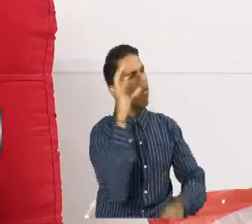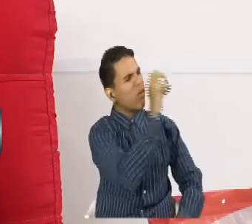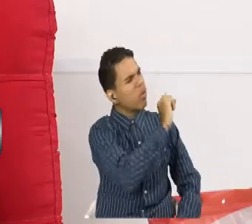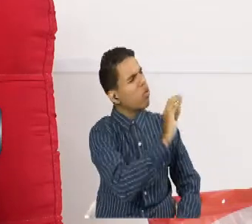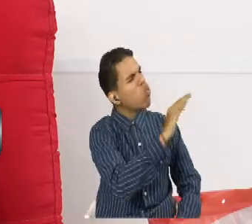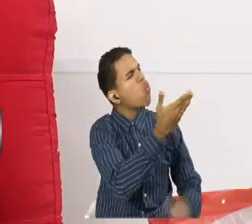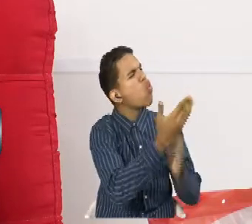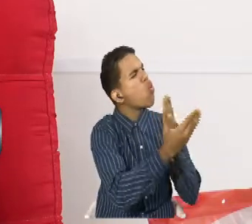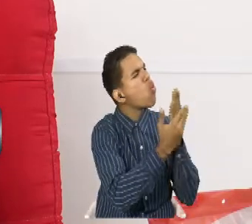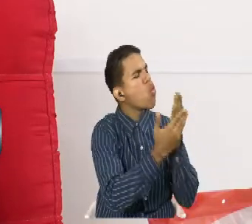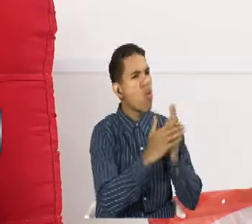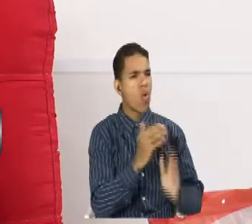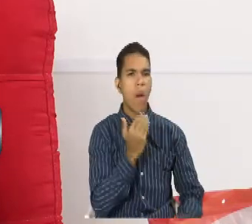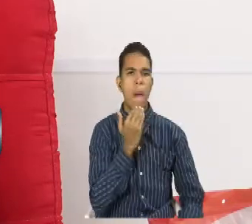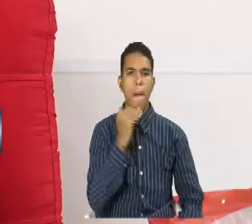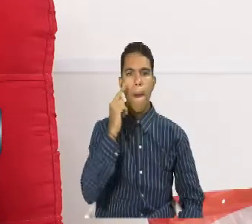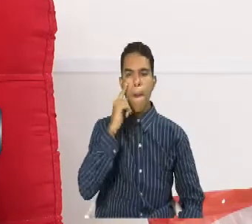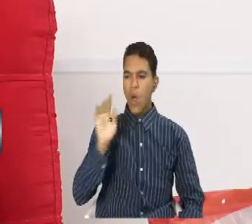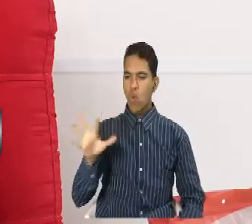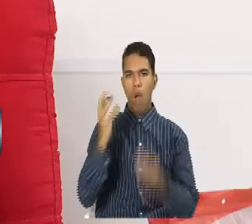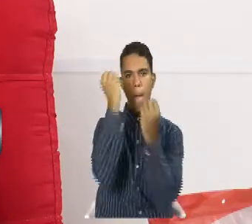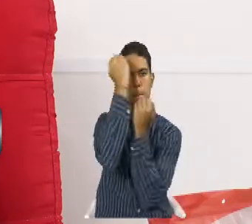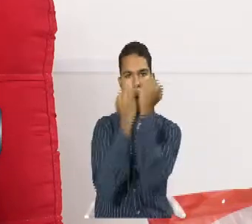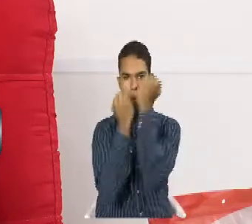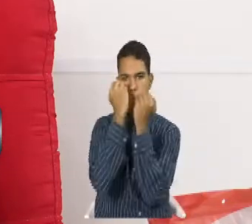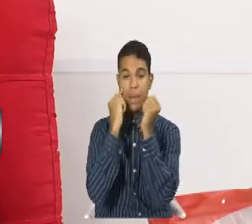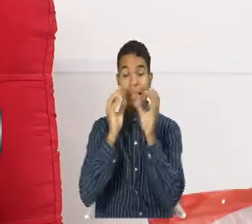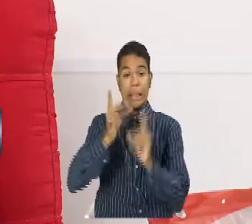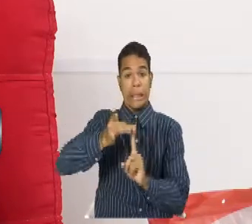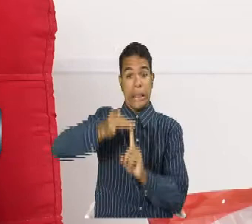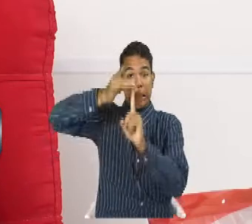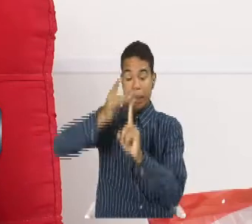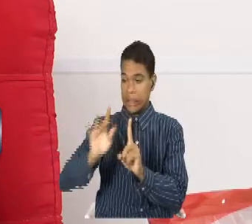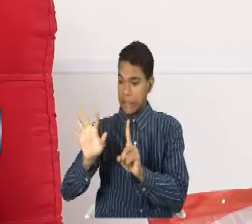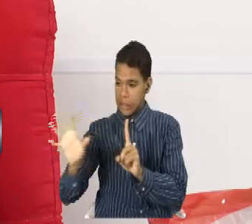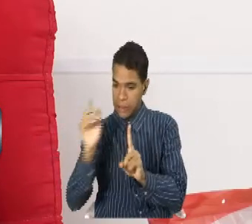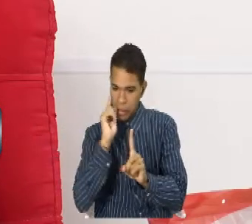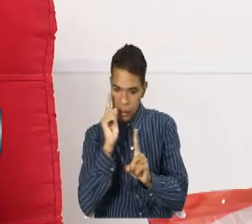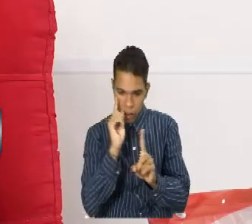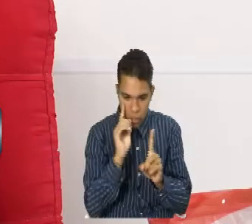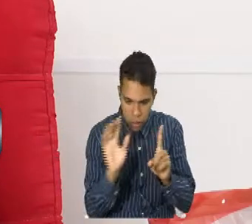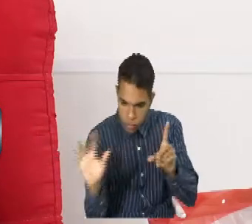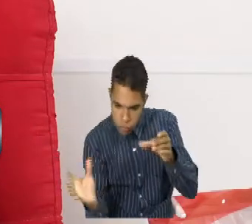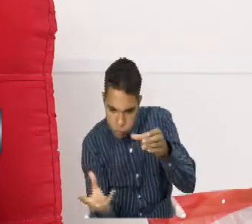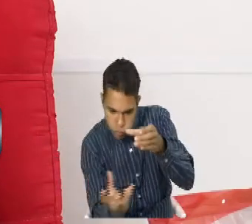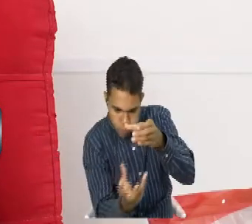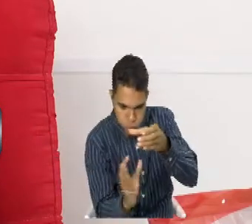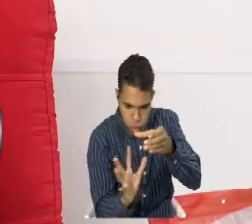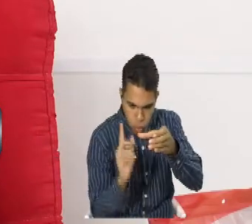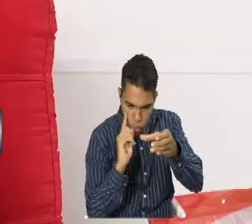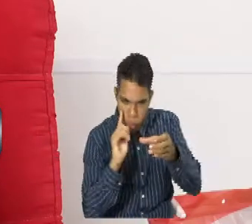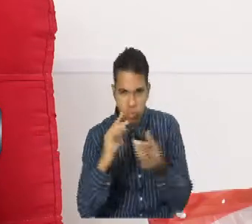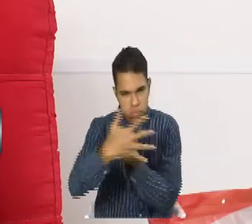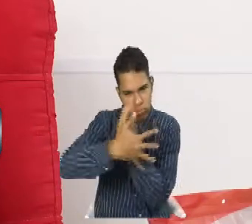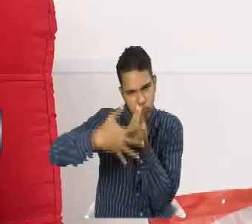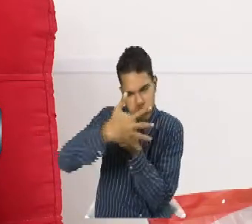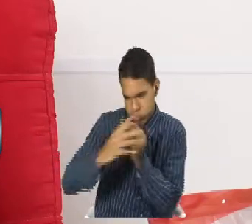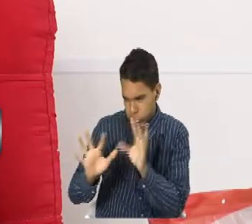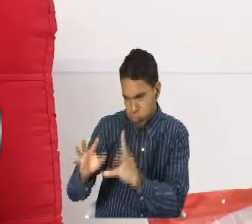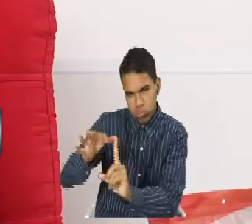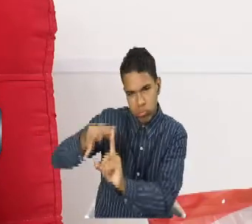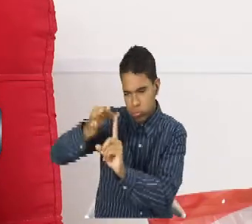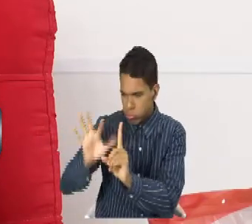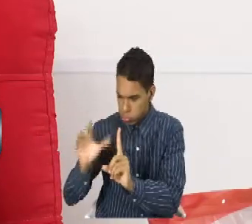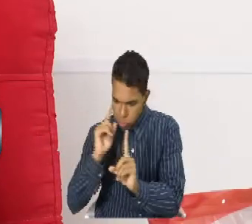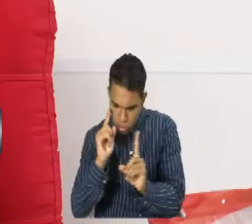con cánulas, ni con palitos, ni con copitos, esto hay una herramienta especial para hacerlo, y nosotros lo realizamos